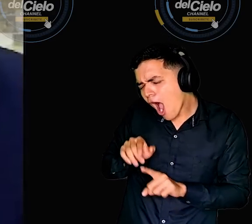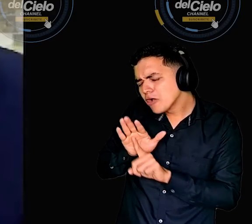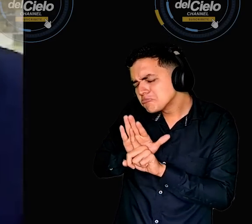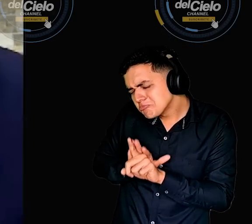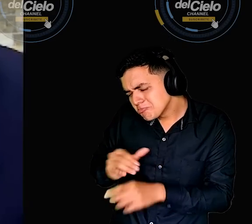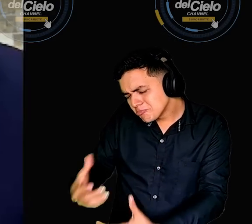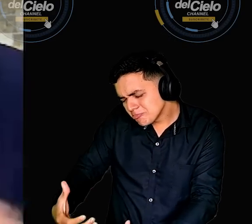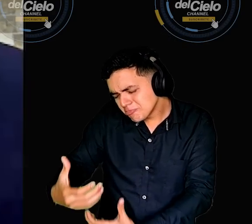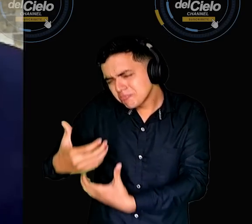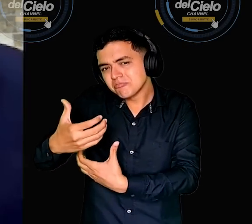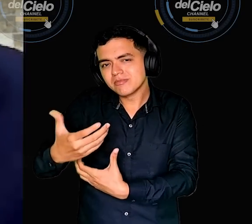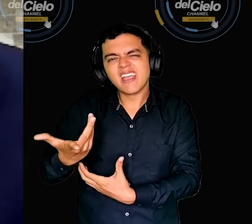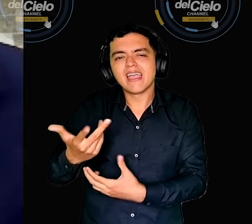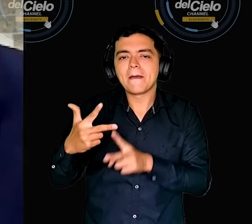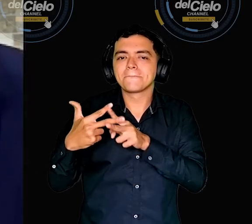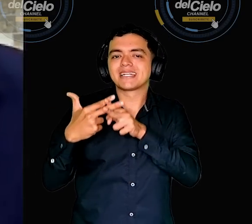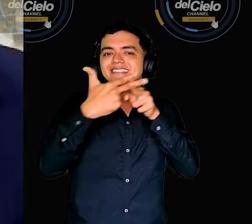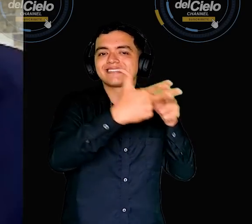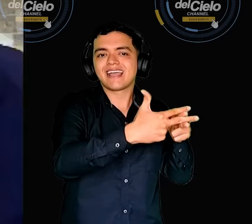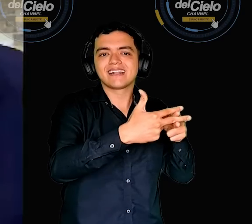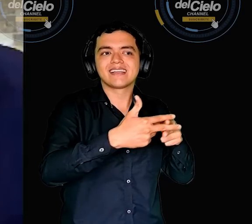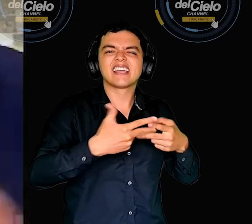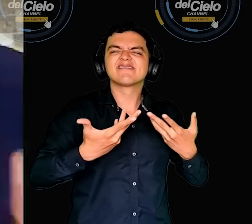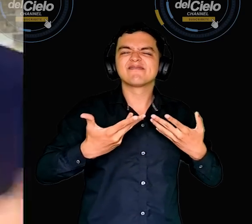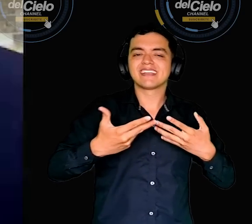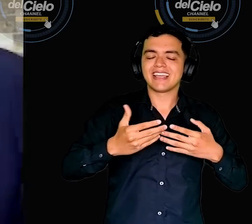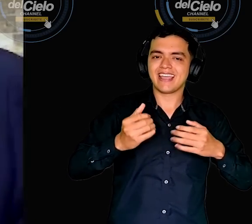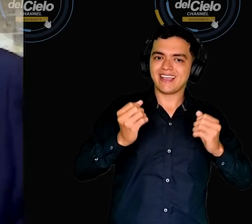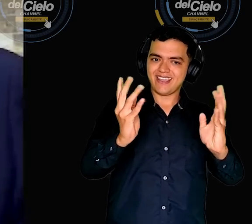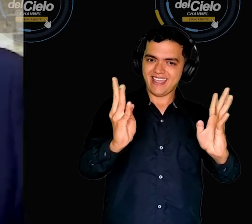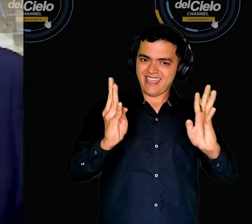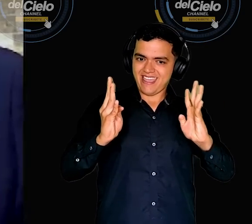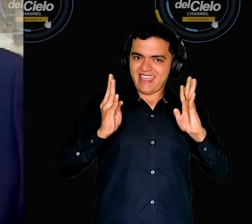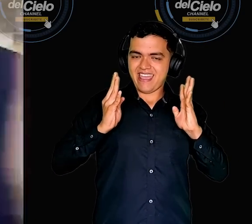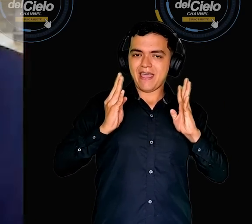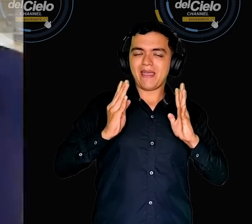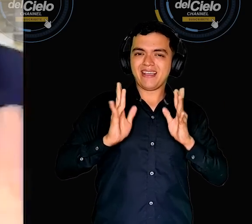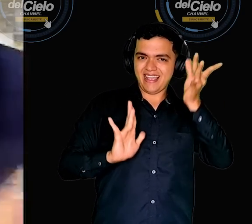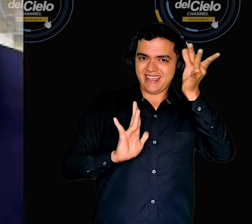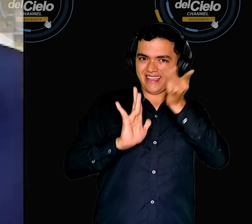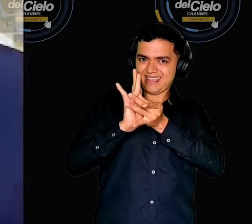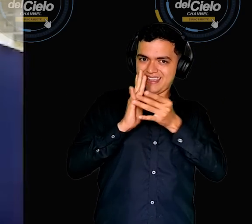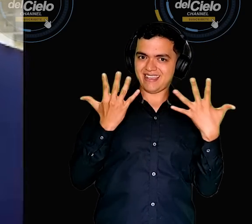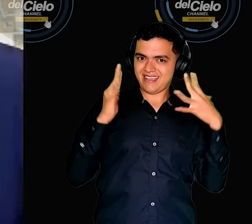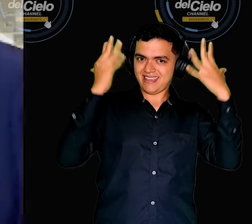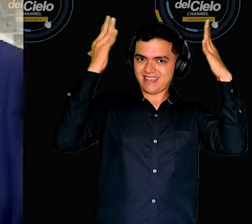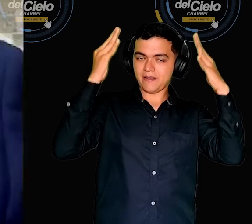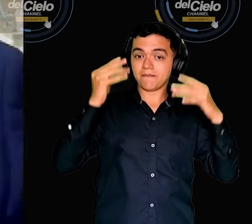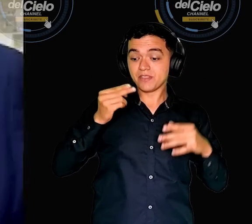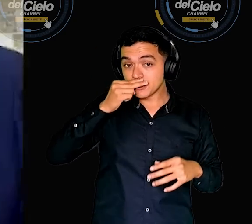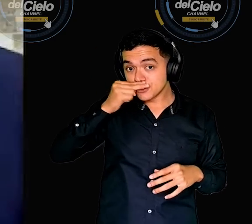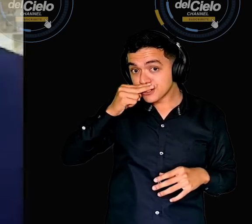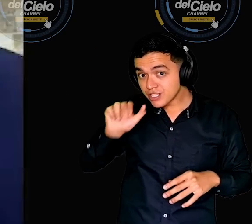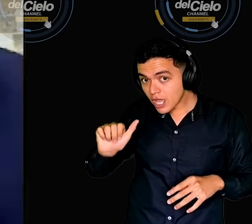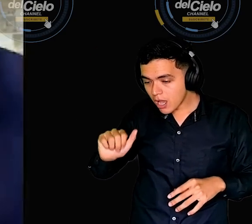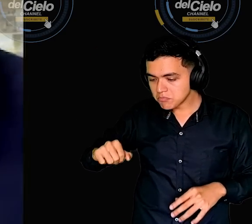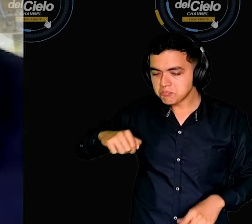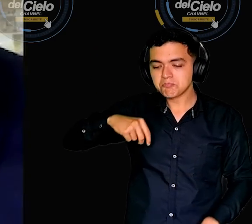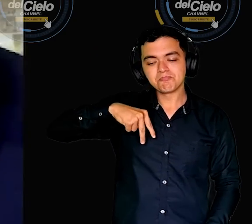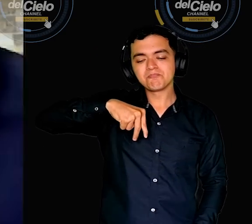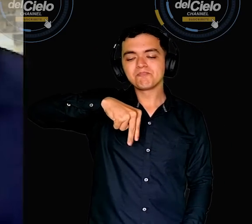que a los padres les fascina la belleza física. Entonces a la niña o el niño bonito